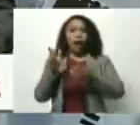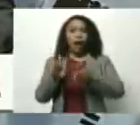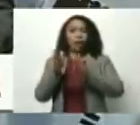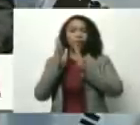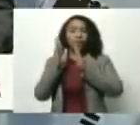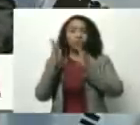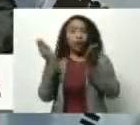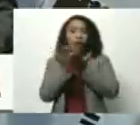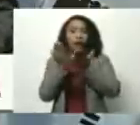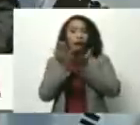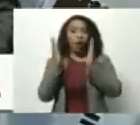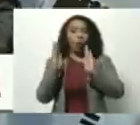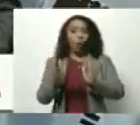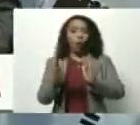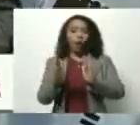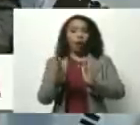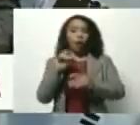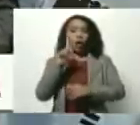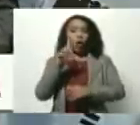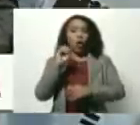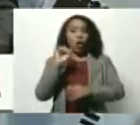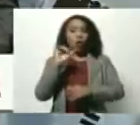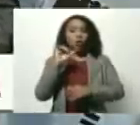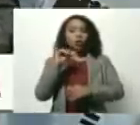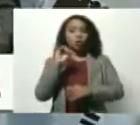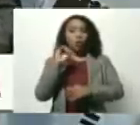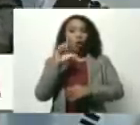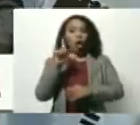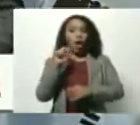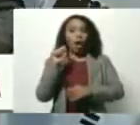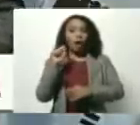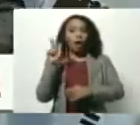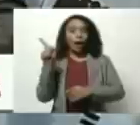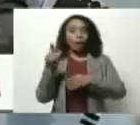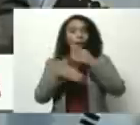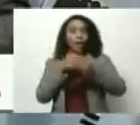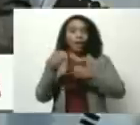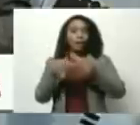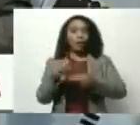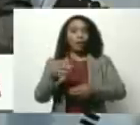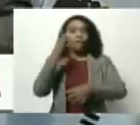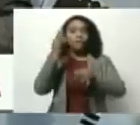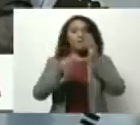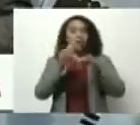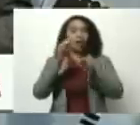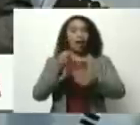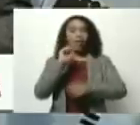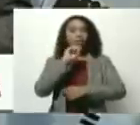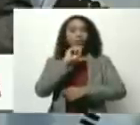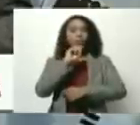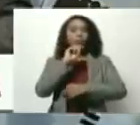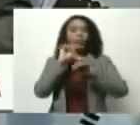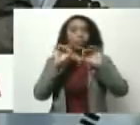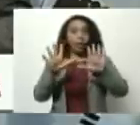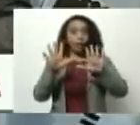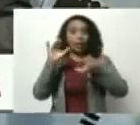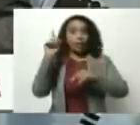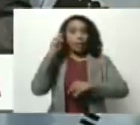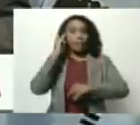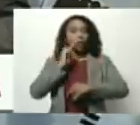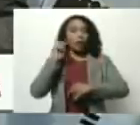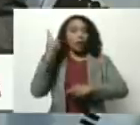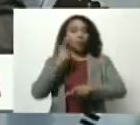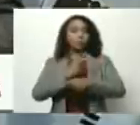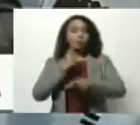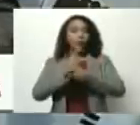instalación del Colegio Loyola Gumilla de Puerto Ordaz. Se comisionó a la Fiscalía Décima de Bolívar con competencia en el